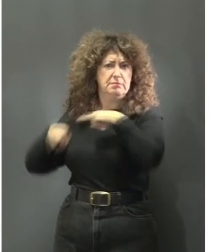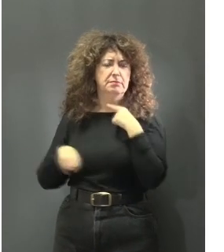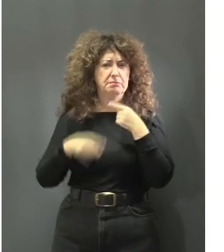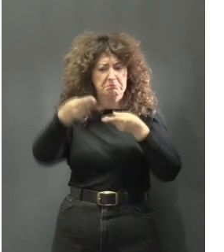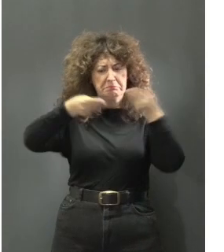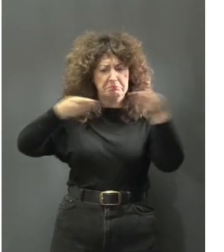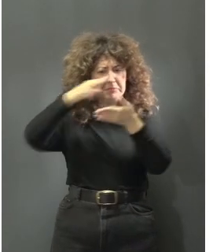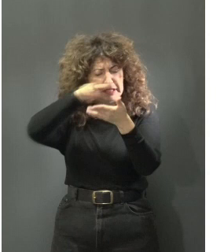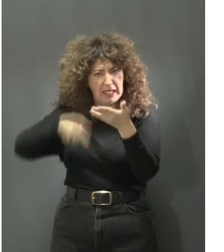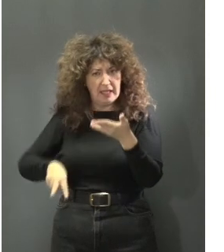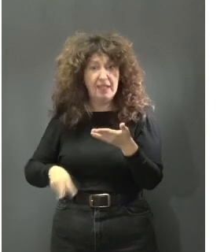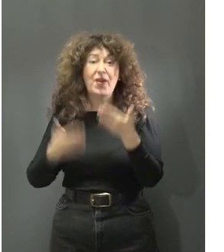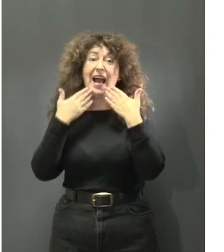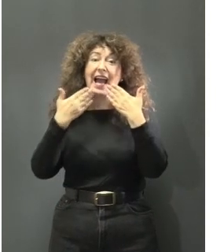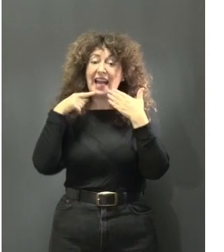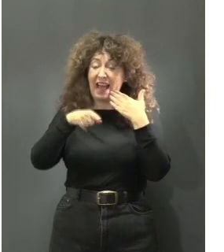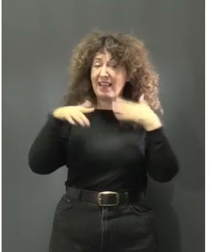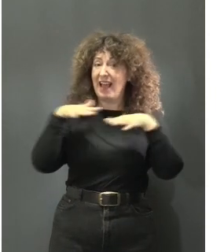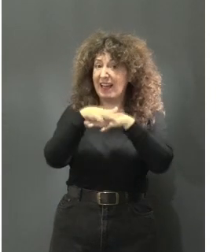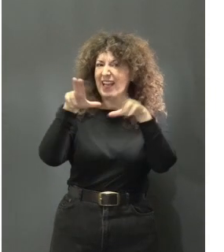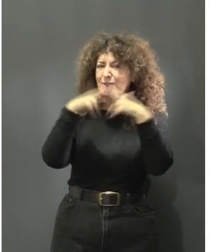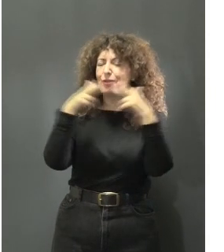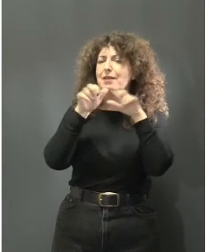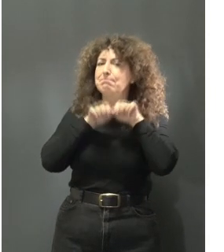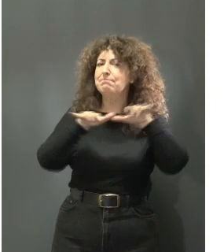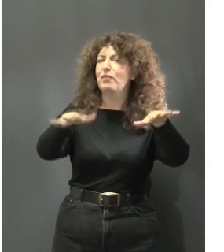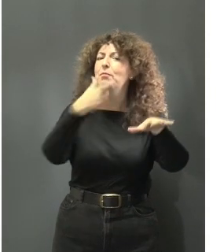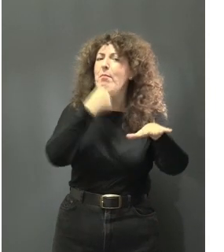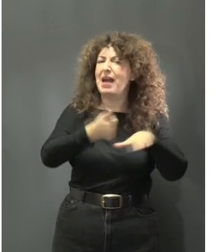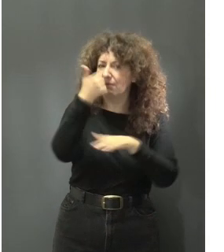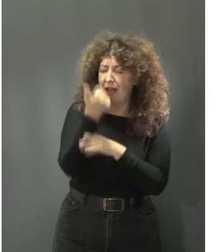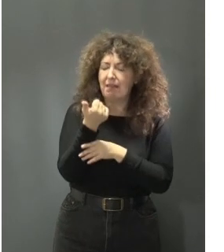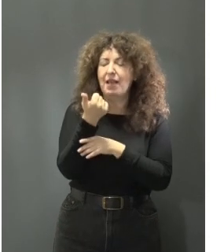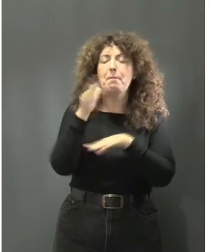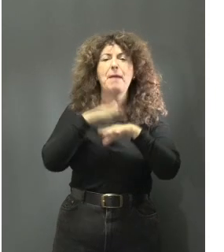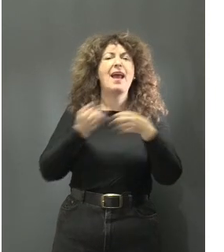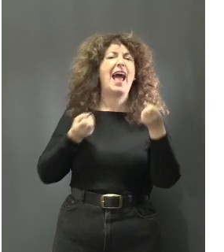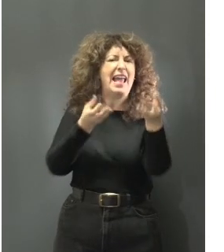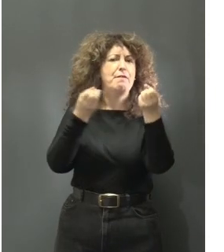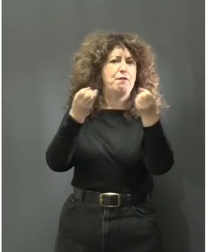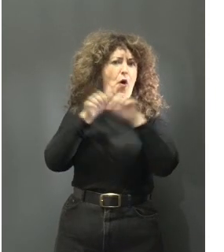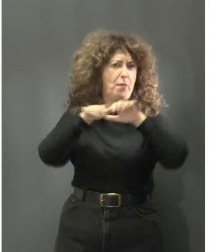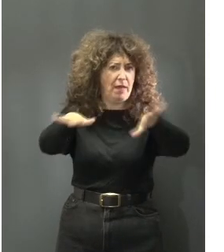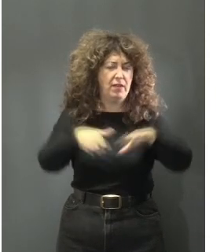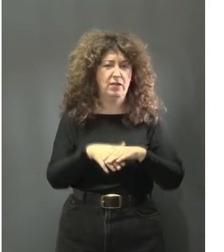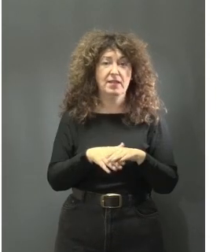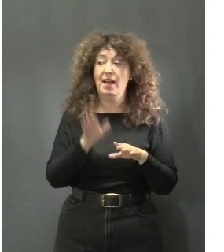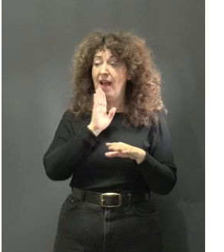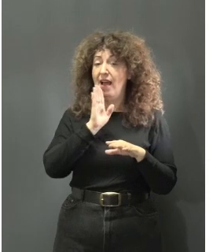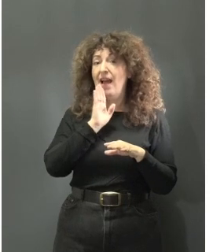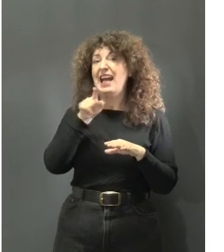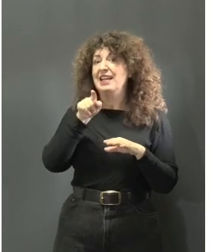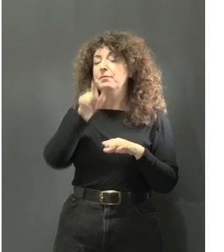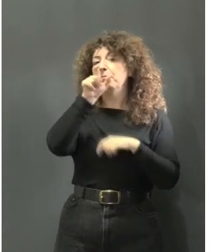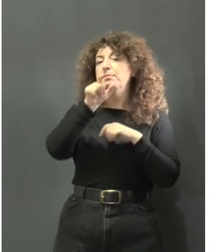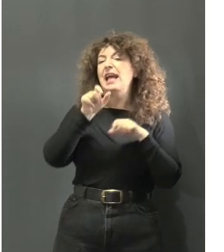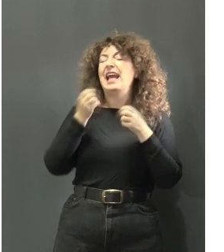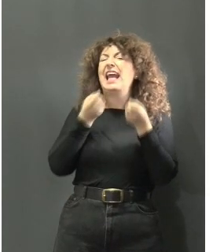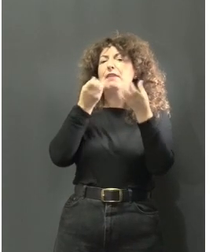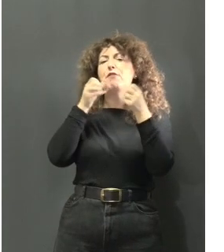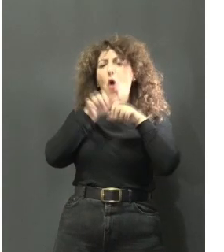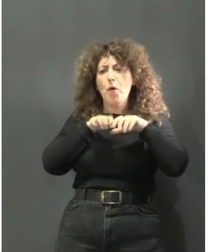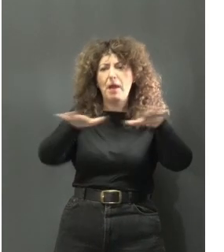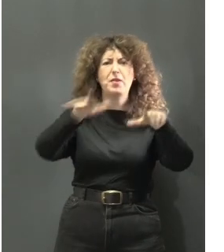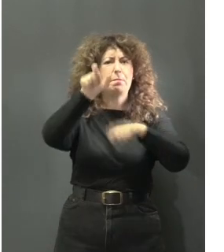a través de ese medio yo creo que podemos llegar más fácilmente a dar esa información que comentabas, ¿no? A que esa información llegue a ese